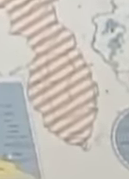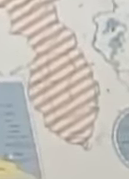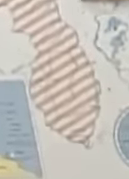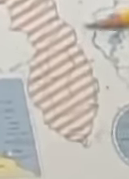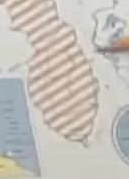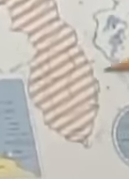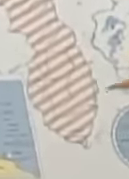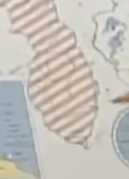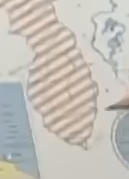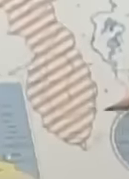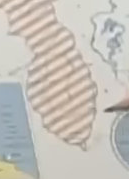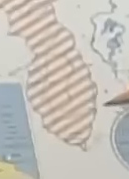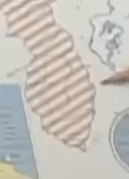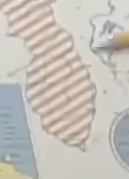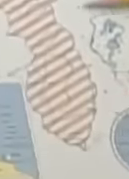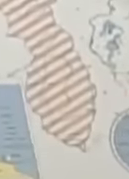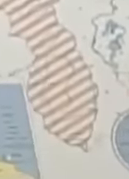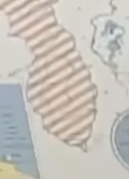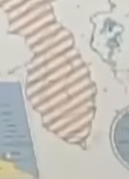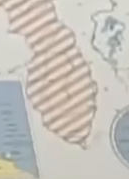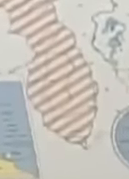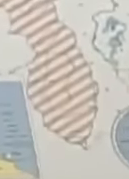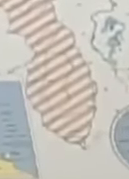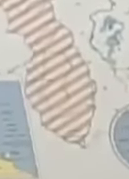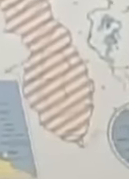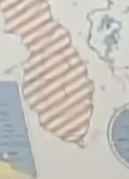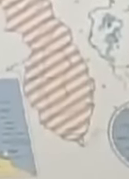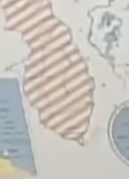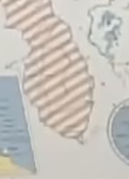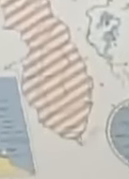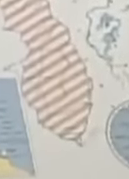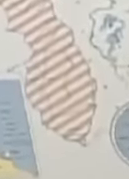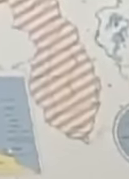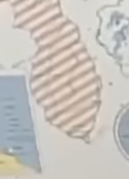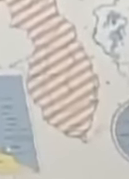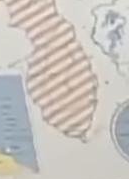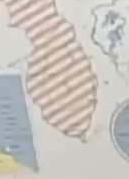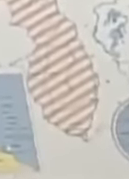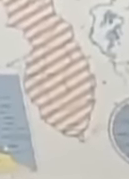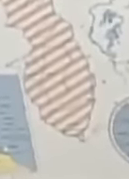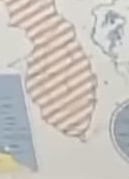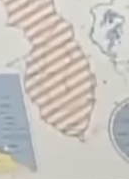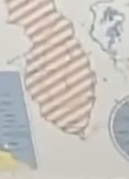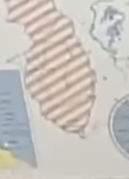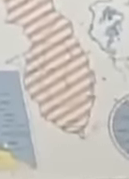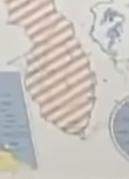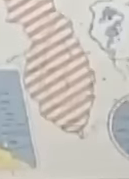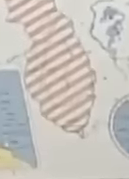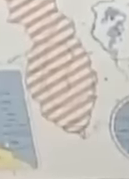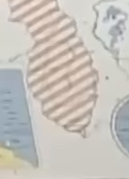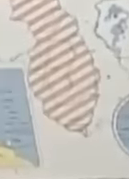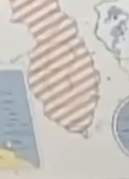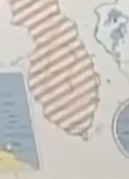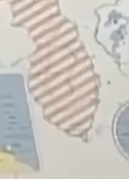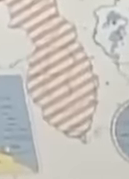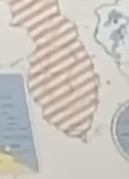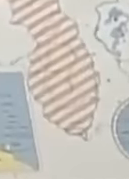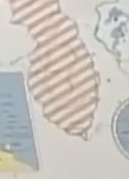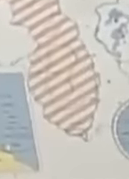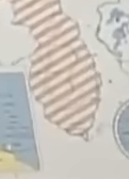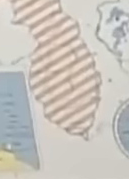mil guyaneses. Y los reconocemos. Hemos tenido muy buenas relaciones con ellos durante muchos